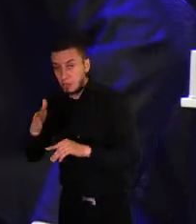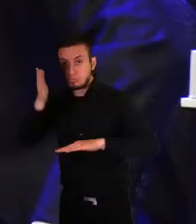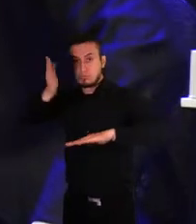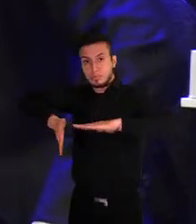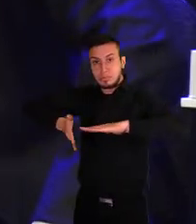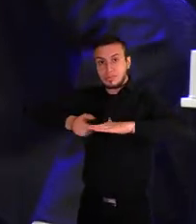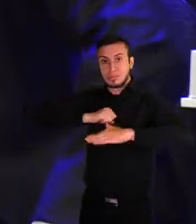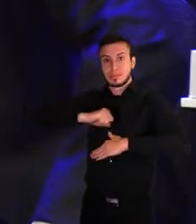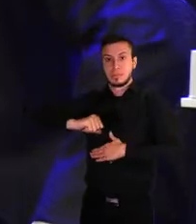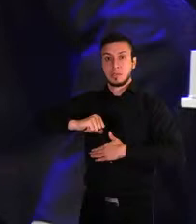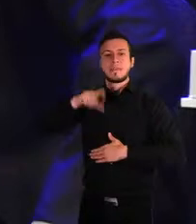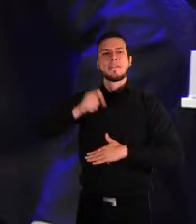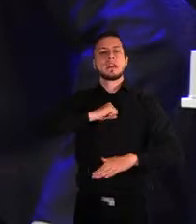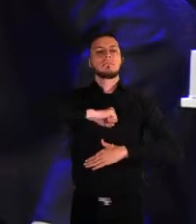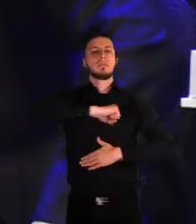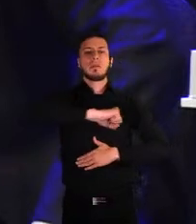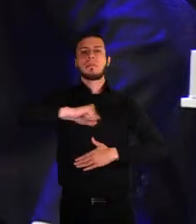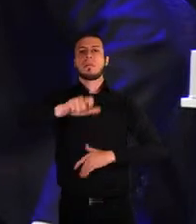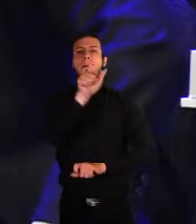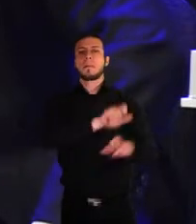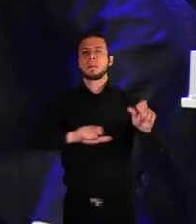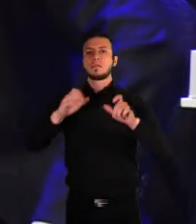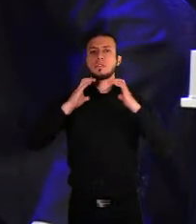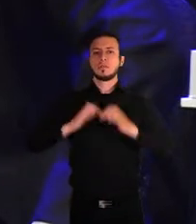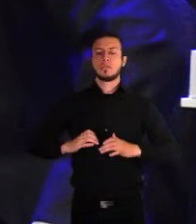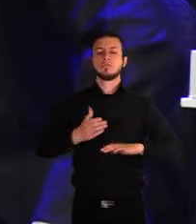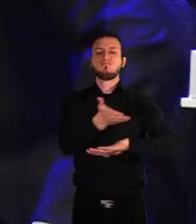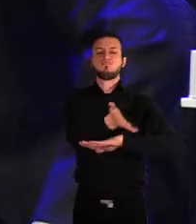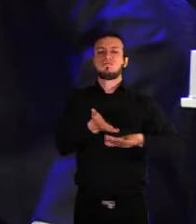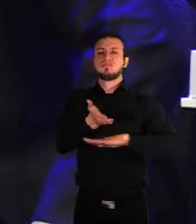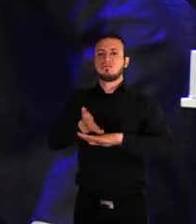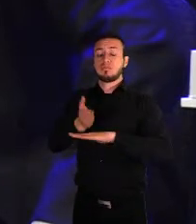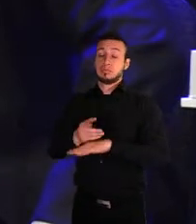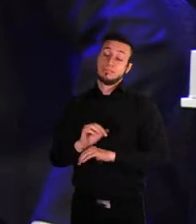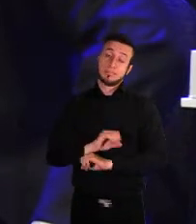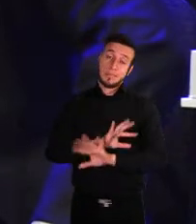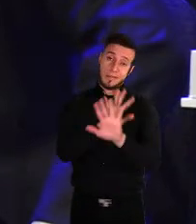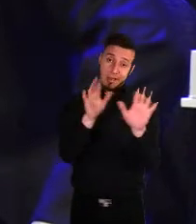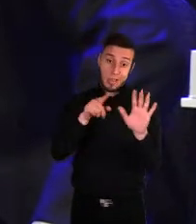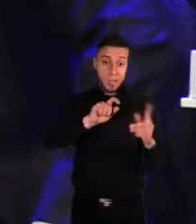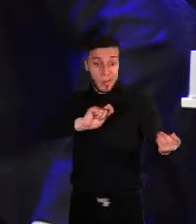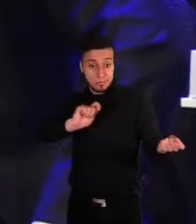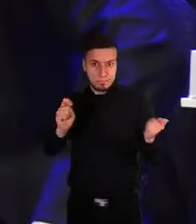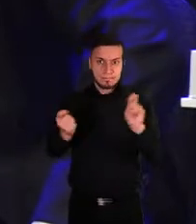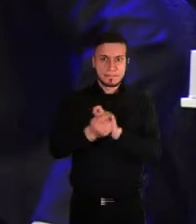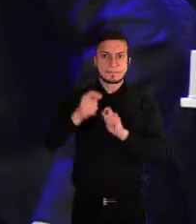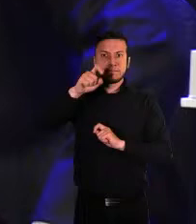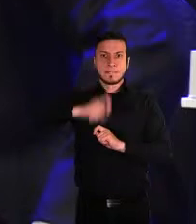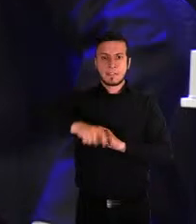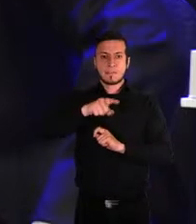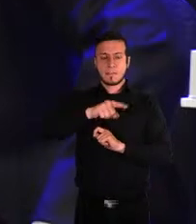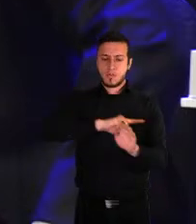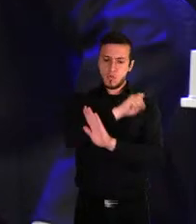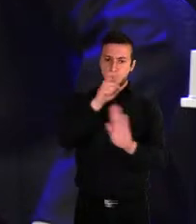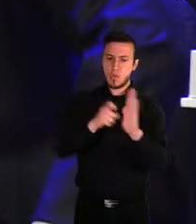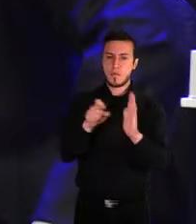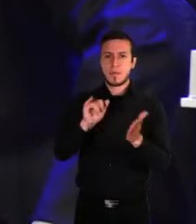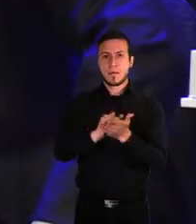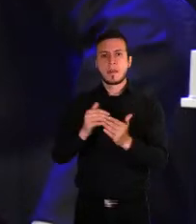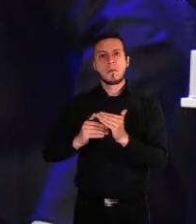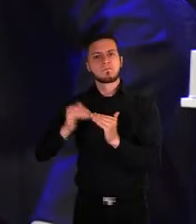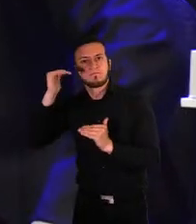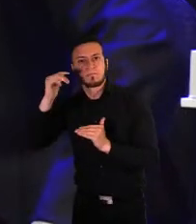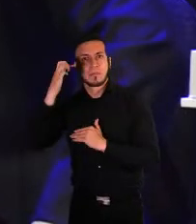los derechos de la ciudadanía por supuesto que la transformación que se debe hacer tiene que ir en ese camino una mayor